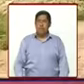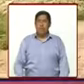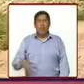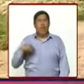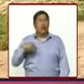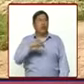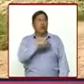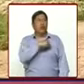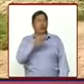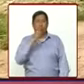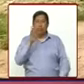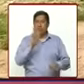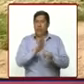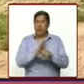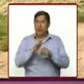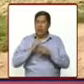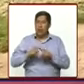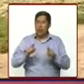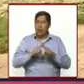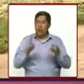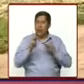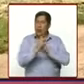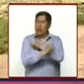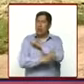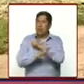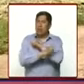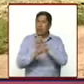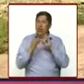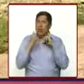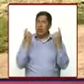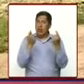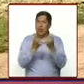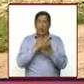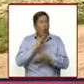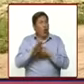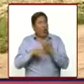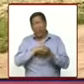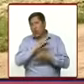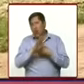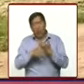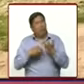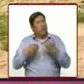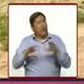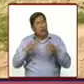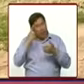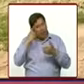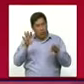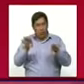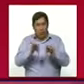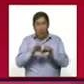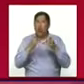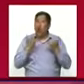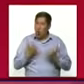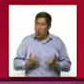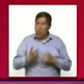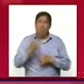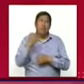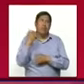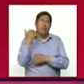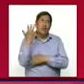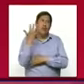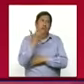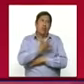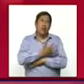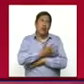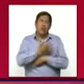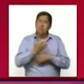Nosotros tenemos compromisos con diferentes países, departamentos que llevar todas las mercaderías que tenemos ya los contratos. Sin embargo, hoy con estos 5 días tenemos unas